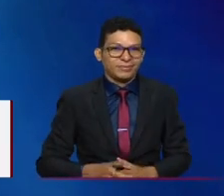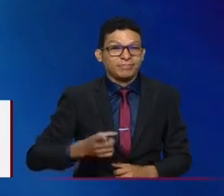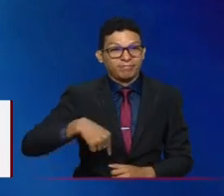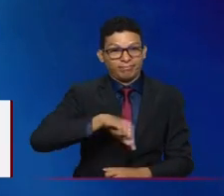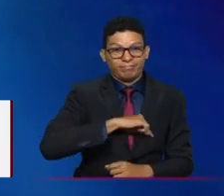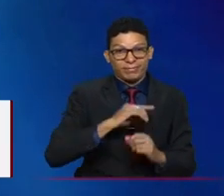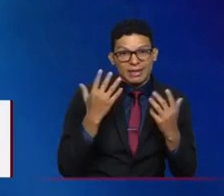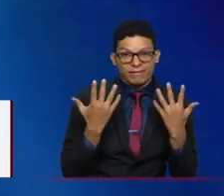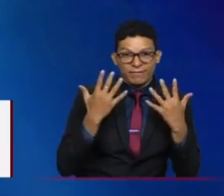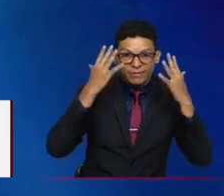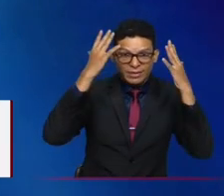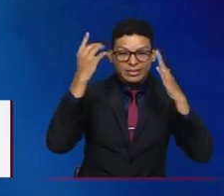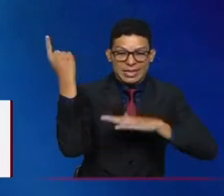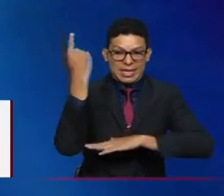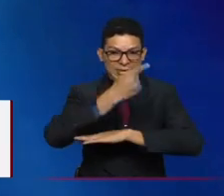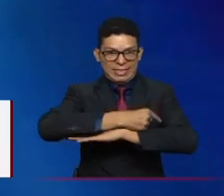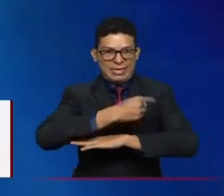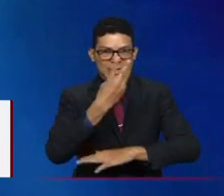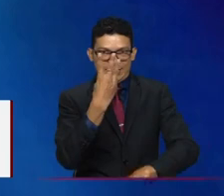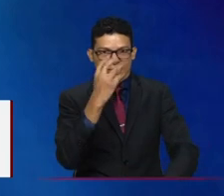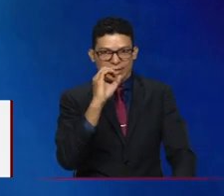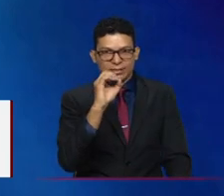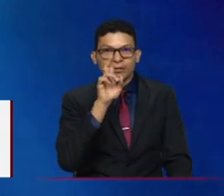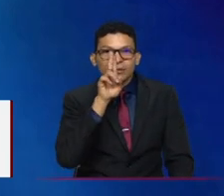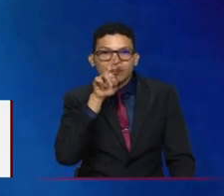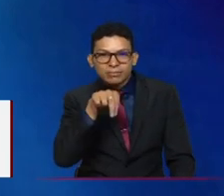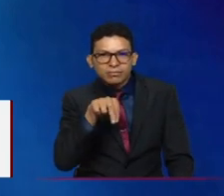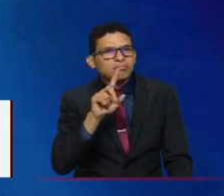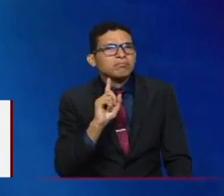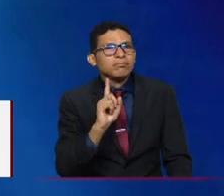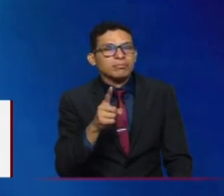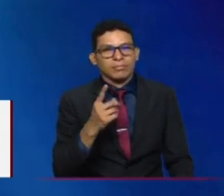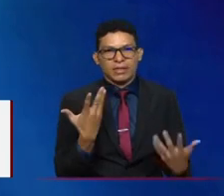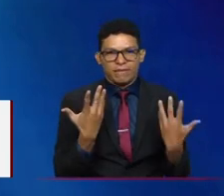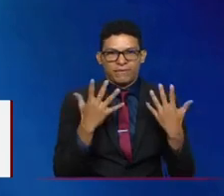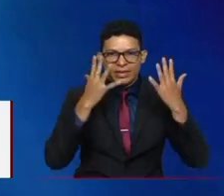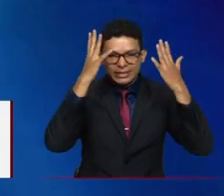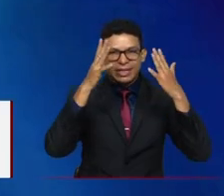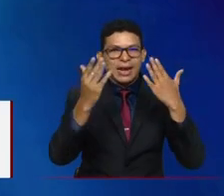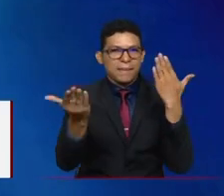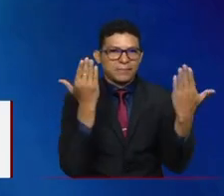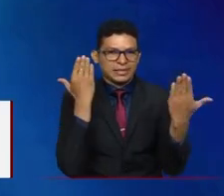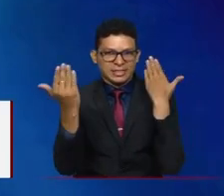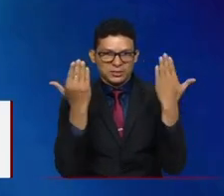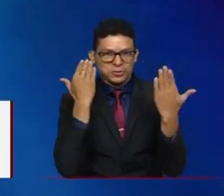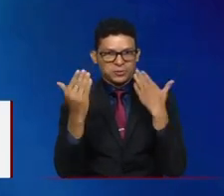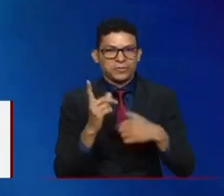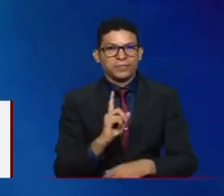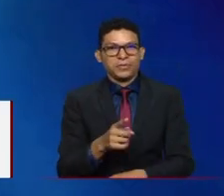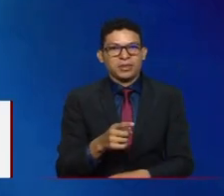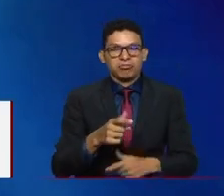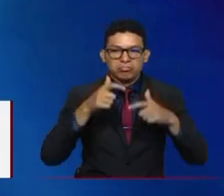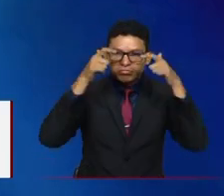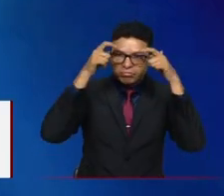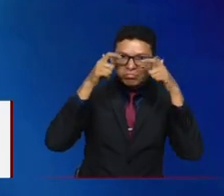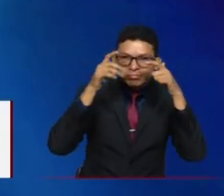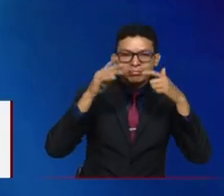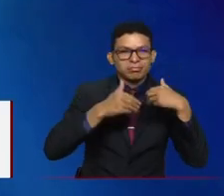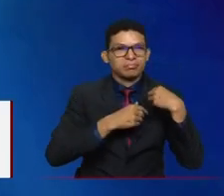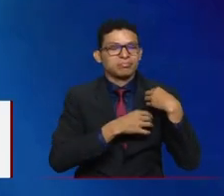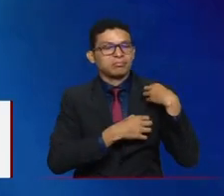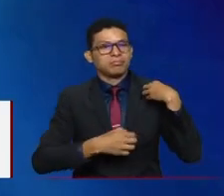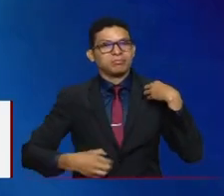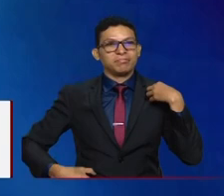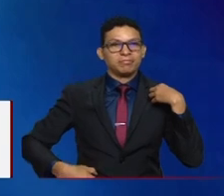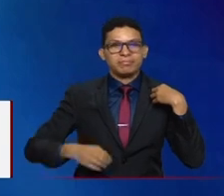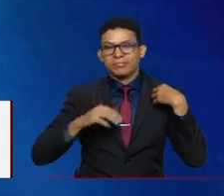eh el día 30 de de junio la la fiesta del Campesino hay reinado O sea que sacan candidatas